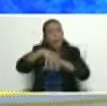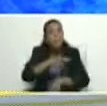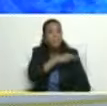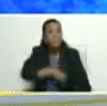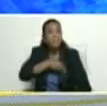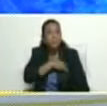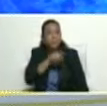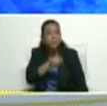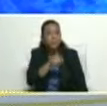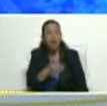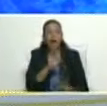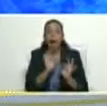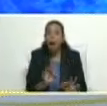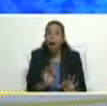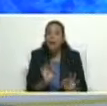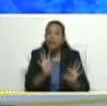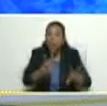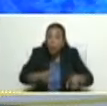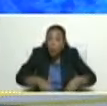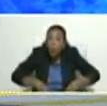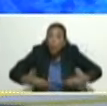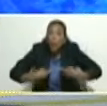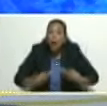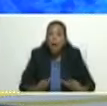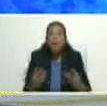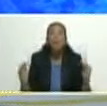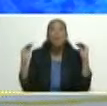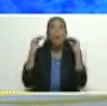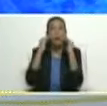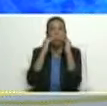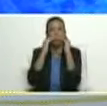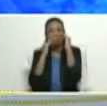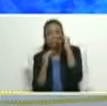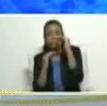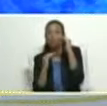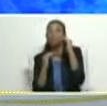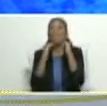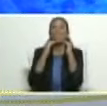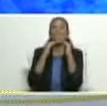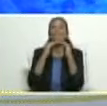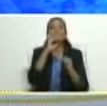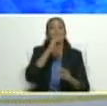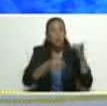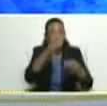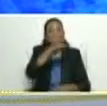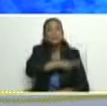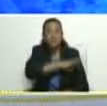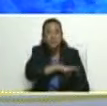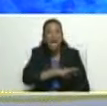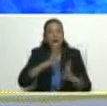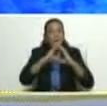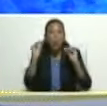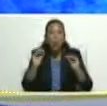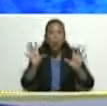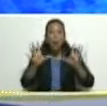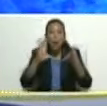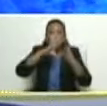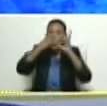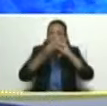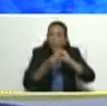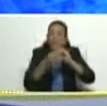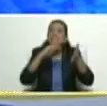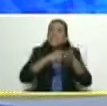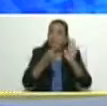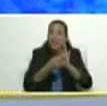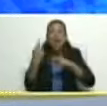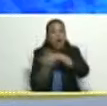misión de nueva generación, igualdad y justicia social, toda la síntesis de lo que significa